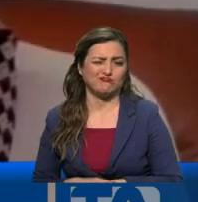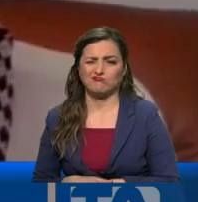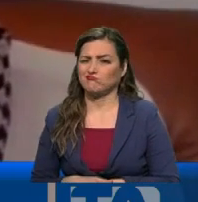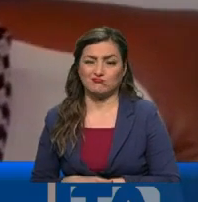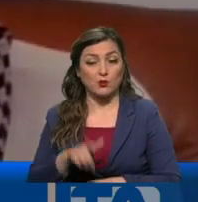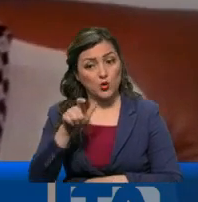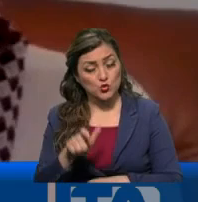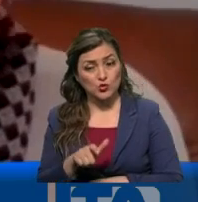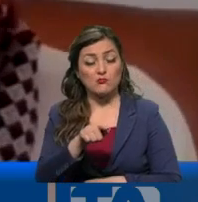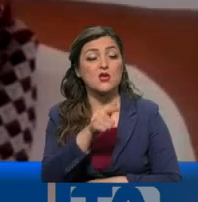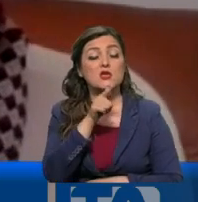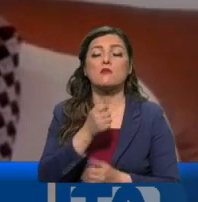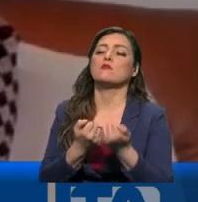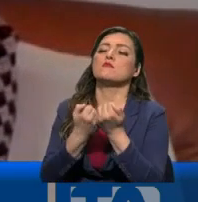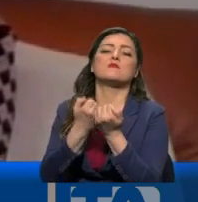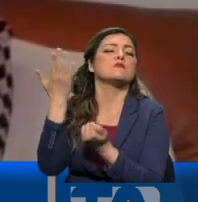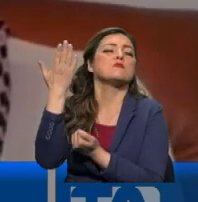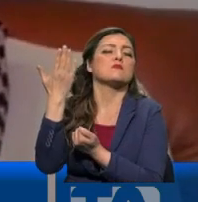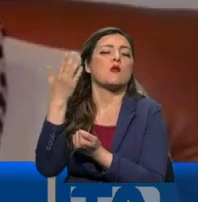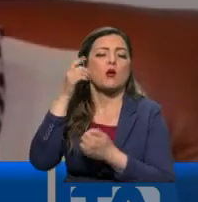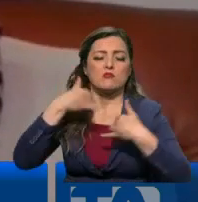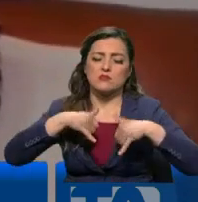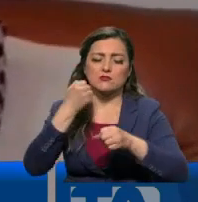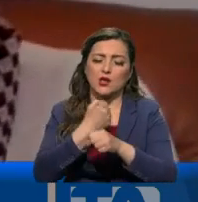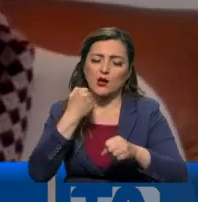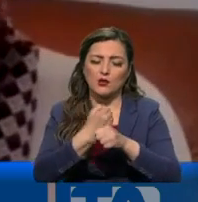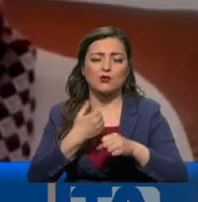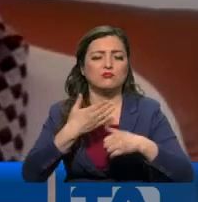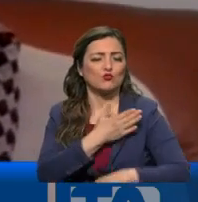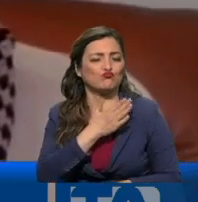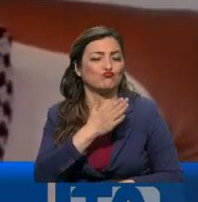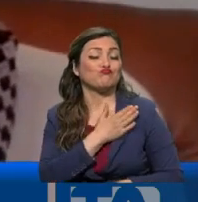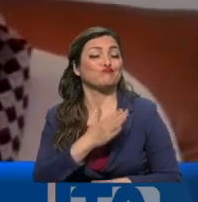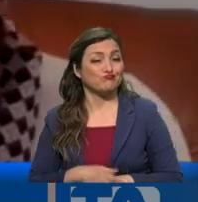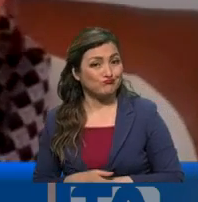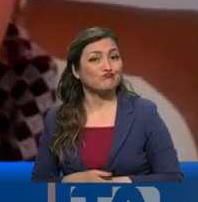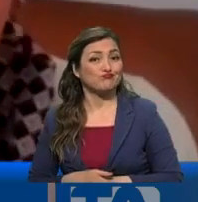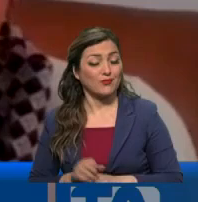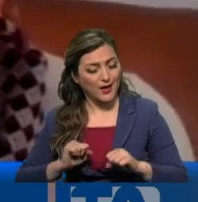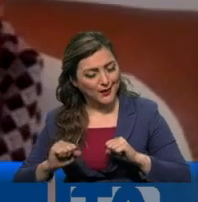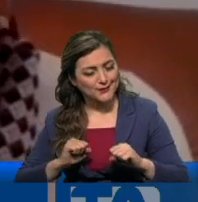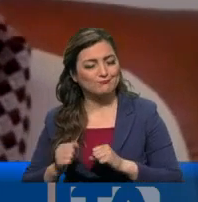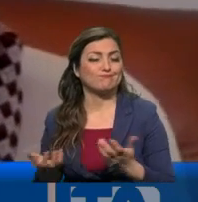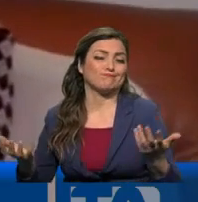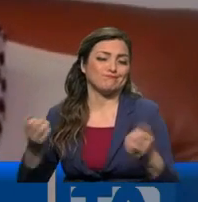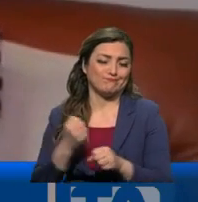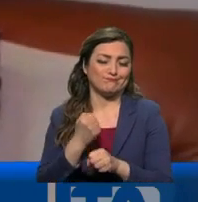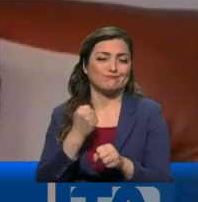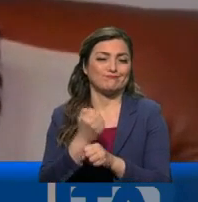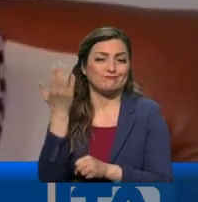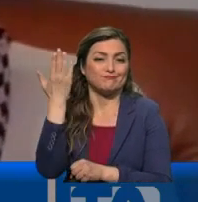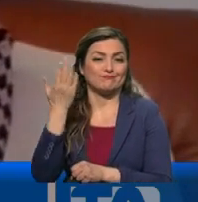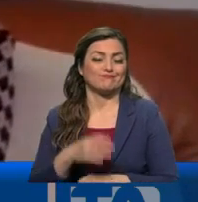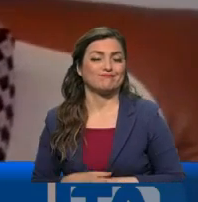una posición que le dé gobernabilidad a la ciudad, que le dé confianza y que le dé gestión al trabajo del